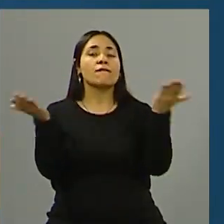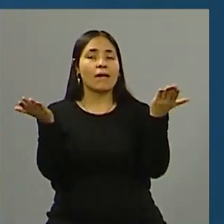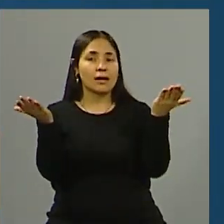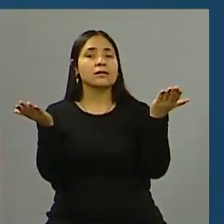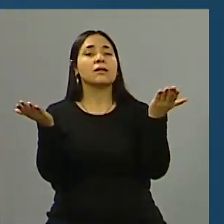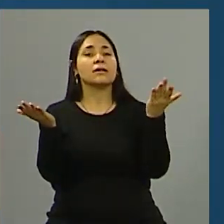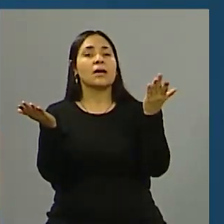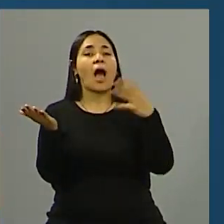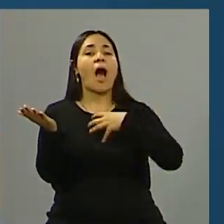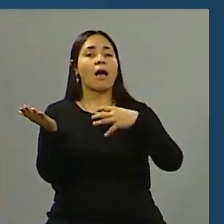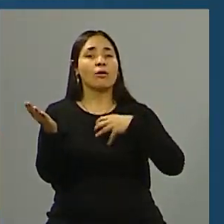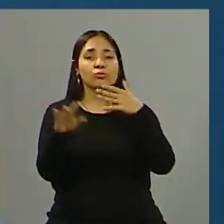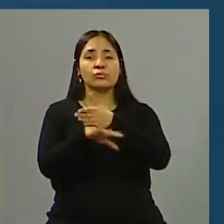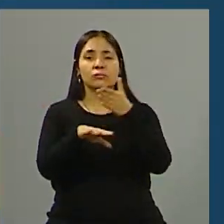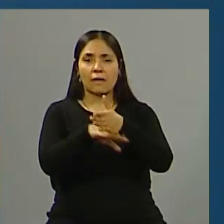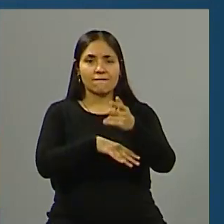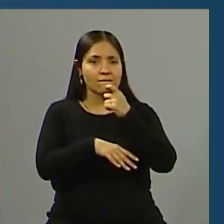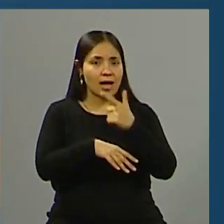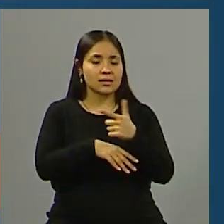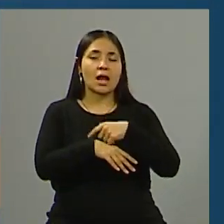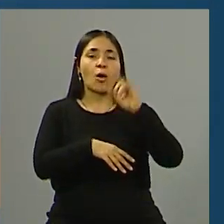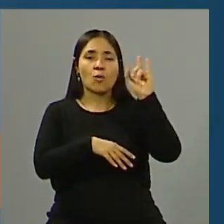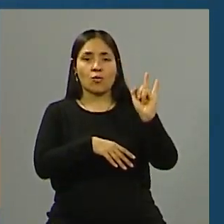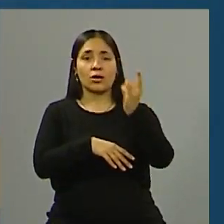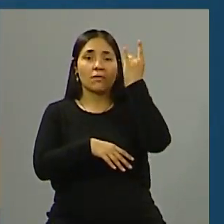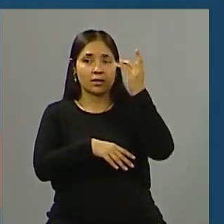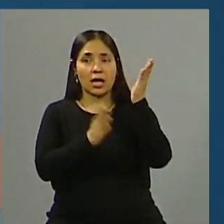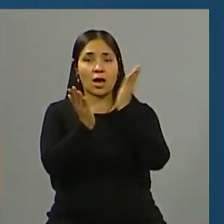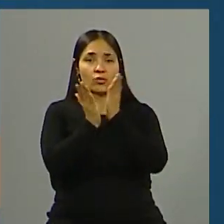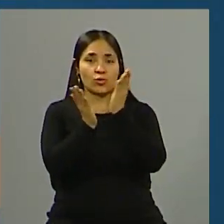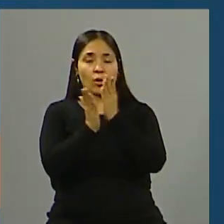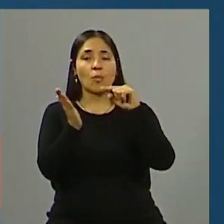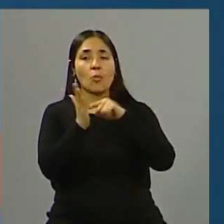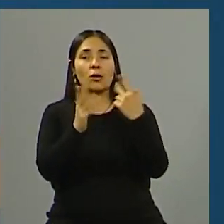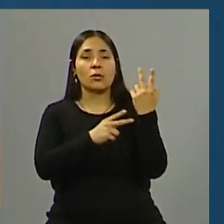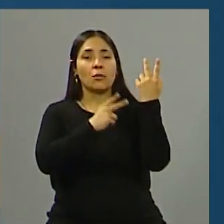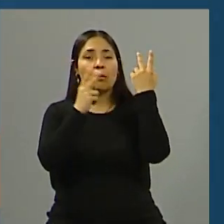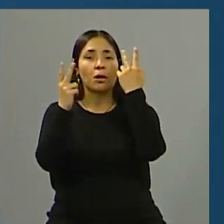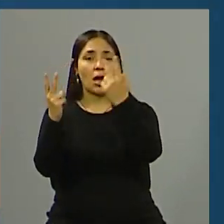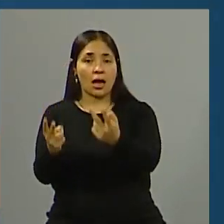los estudiantes, para los universitarios que estudian en Buenos Aires